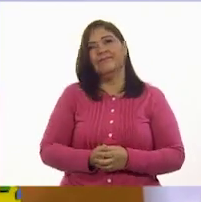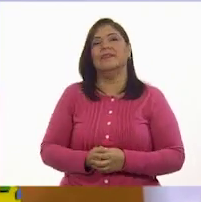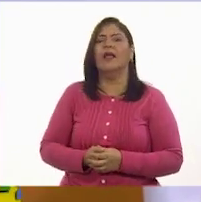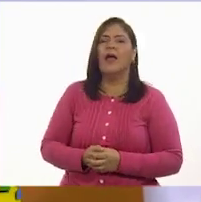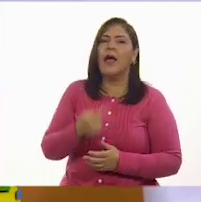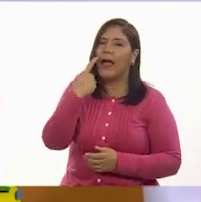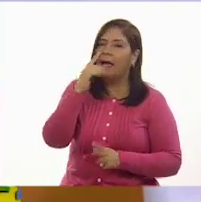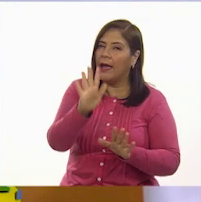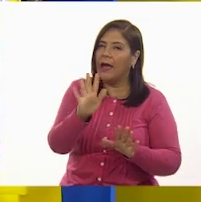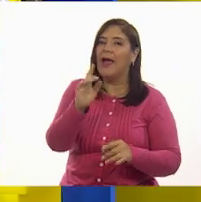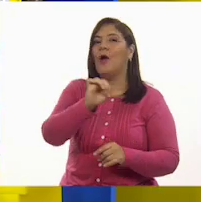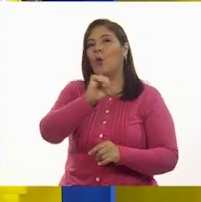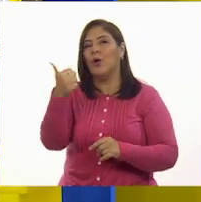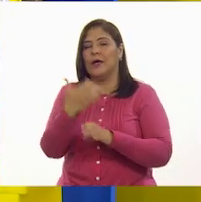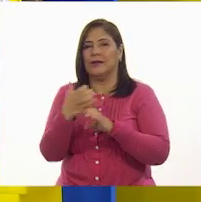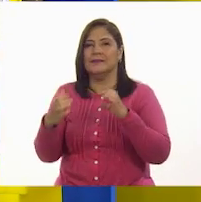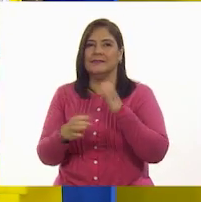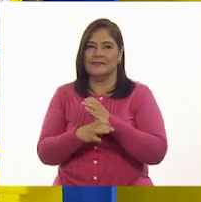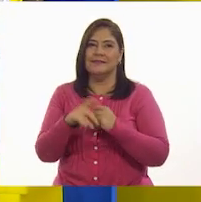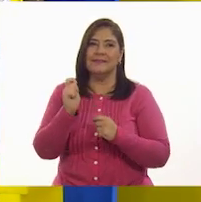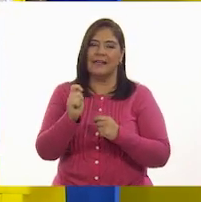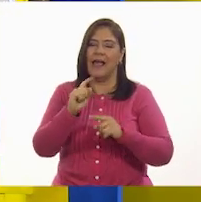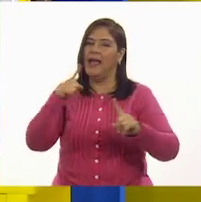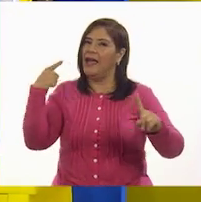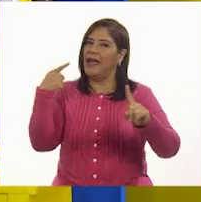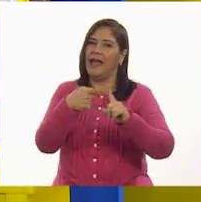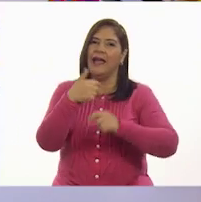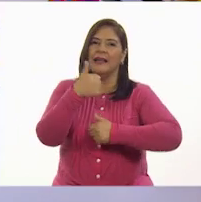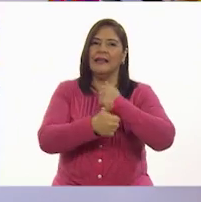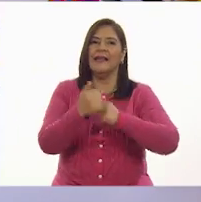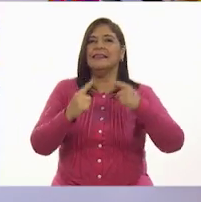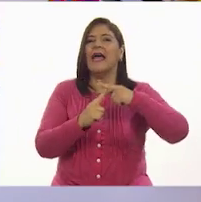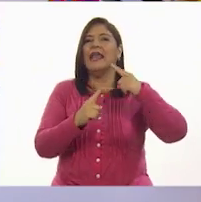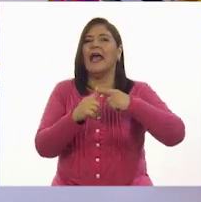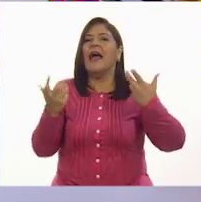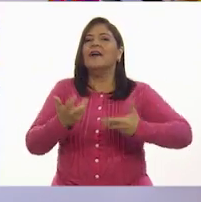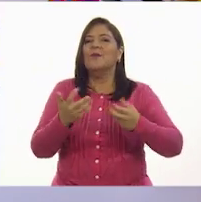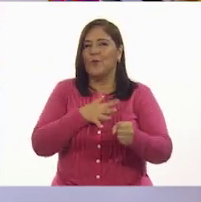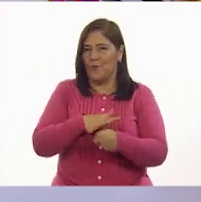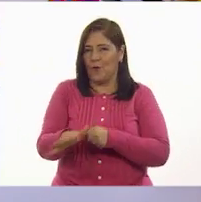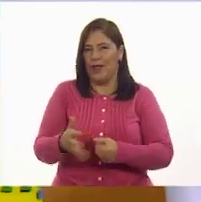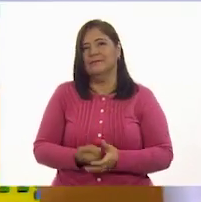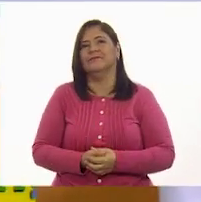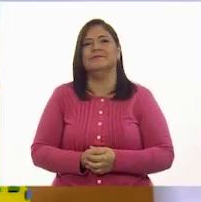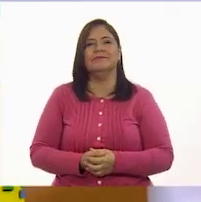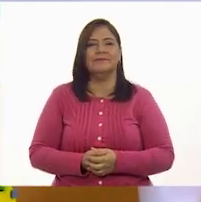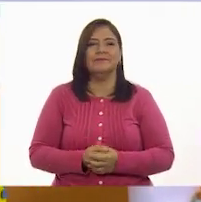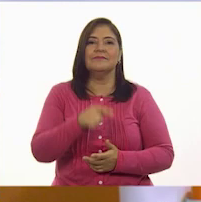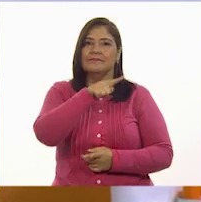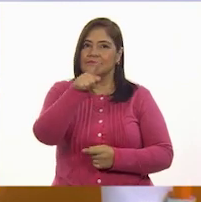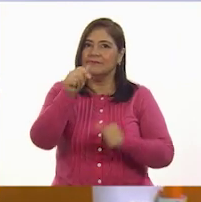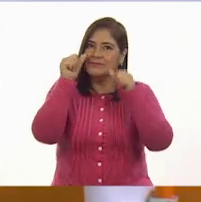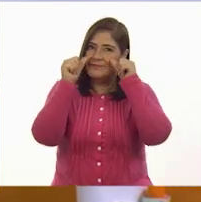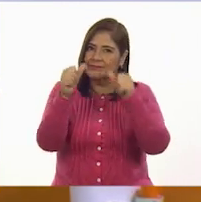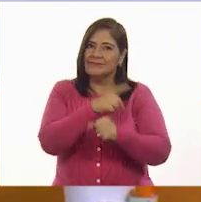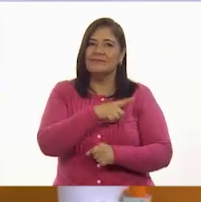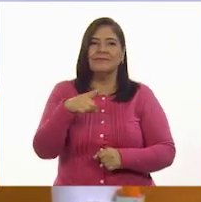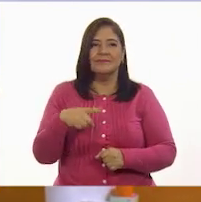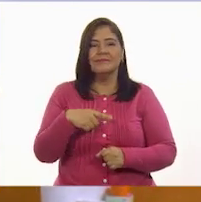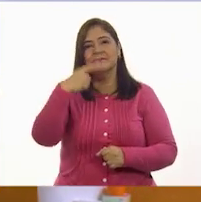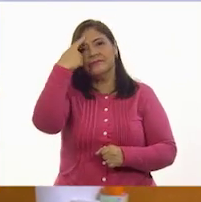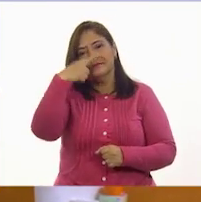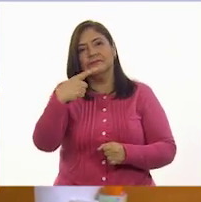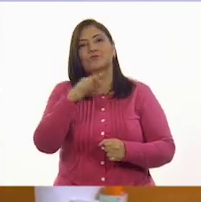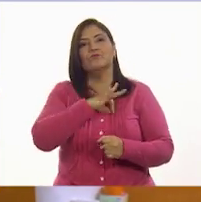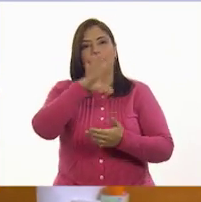nuestros niños y niñas. ¿Ah, sí? ¿Qué más? El reto. El reto, claro. Aquí está el reto. Pongan mucha atención en casa para que